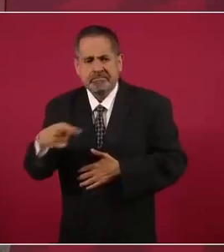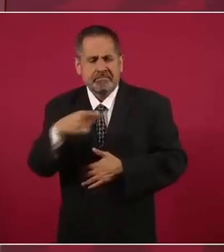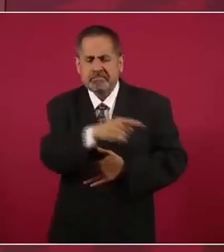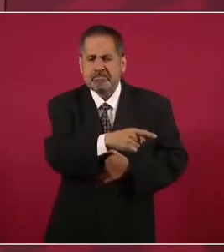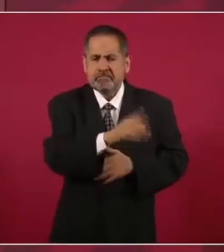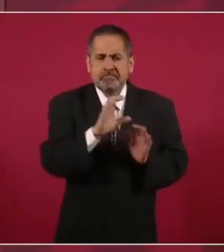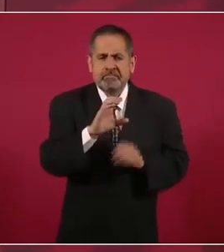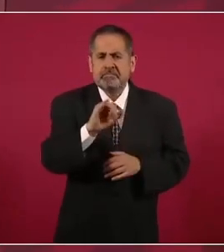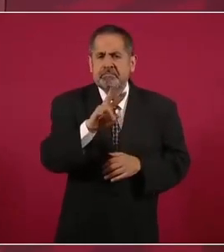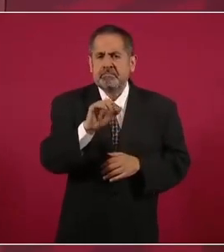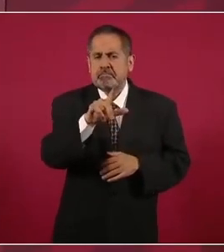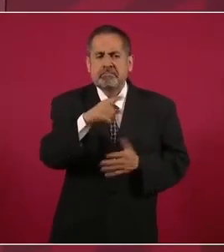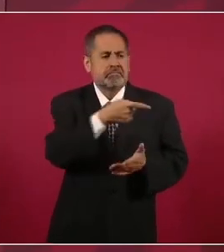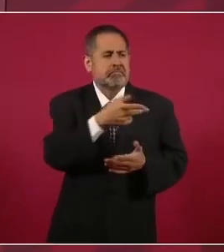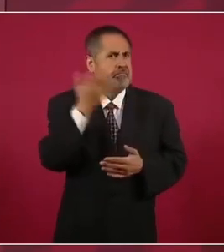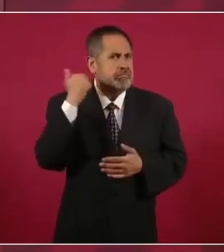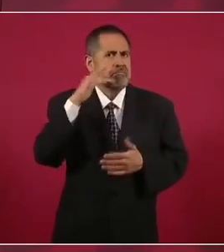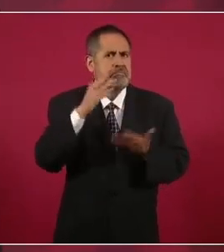Entonces,